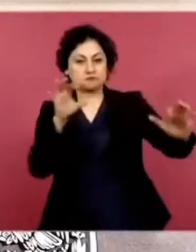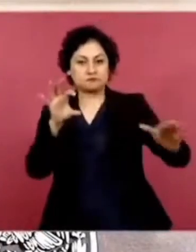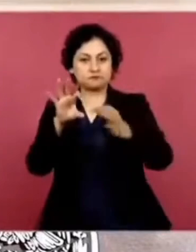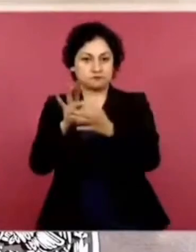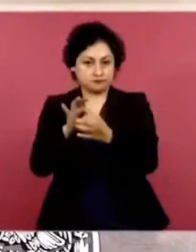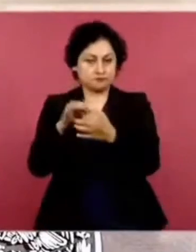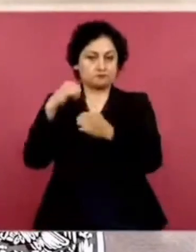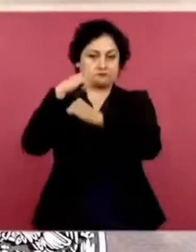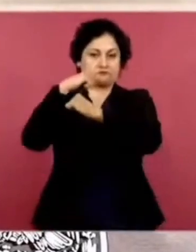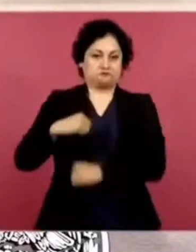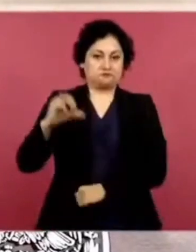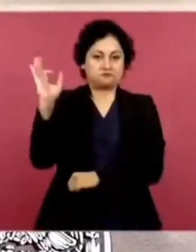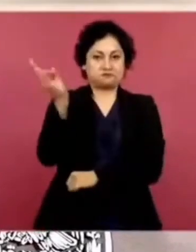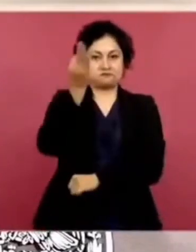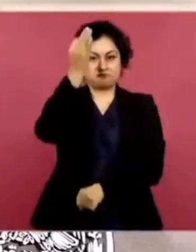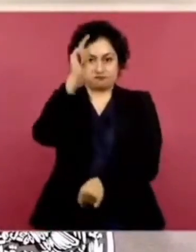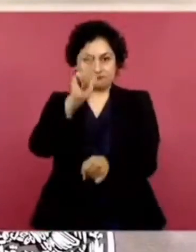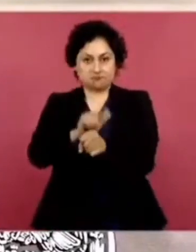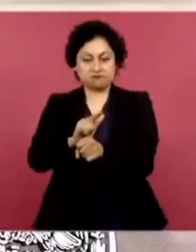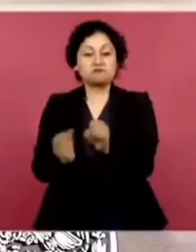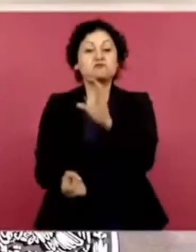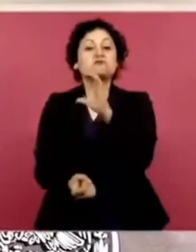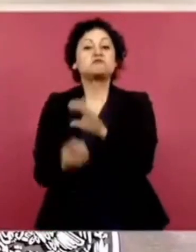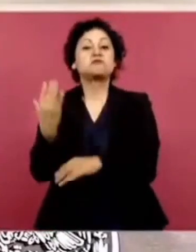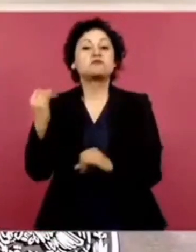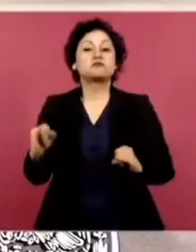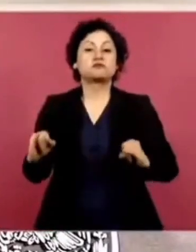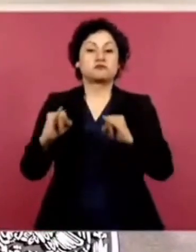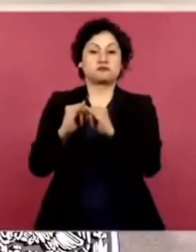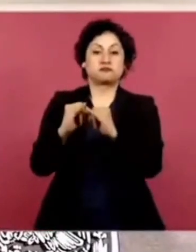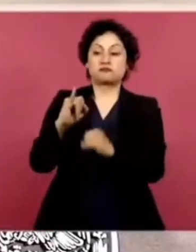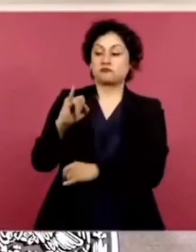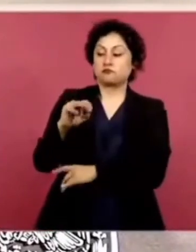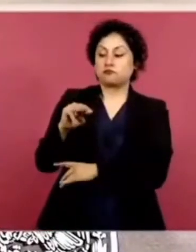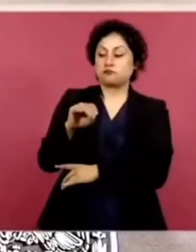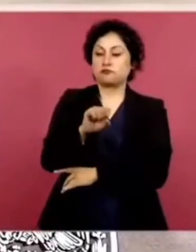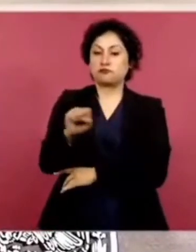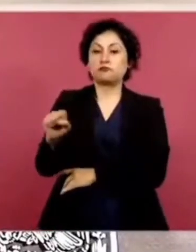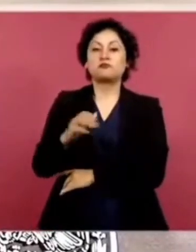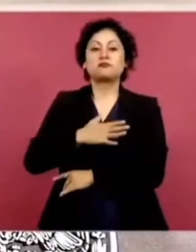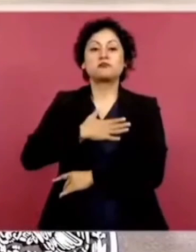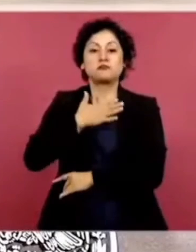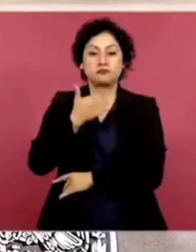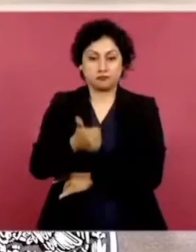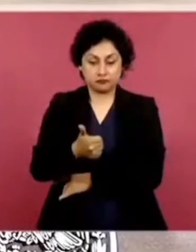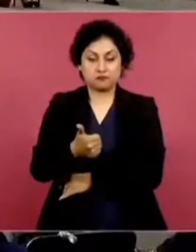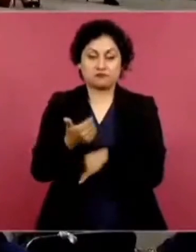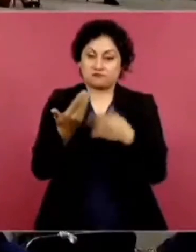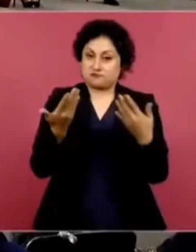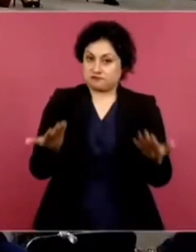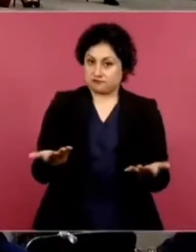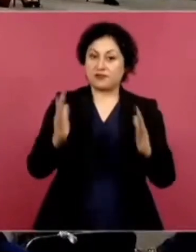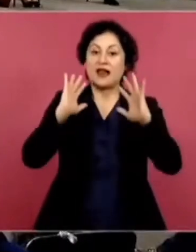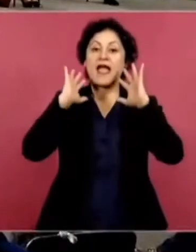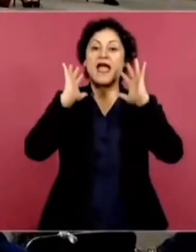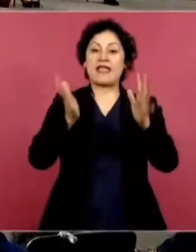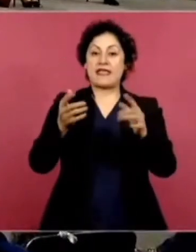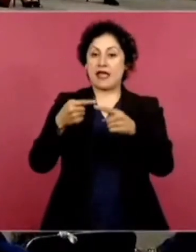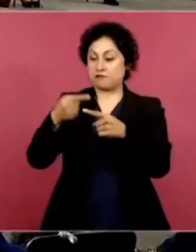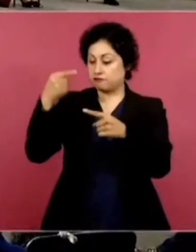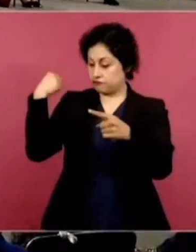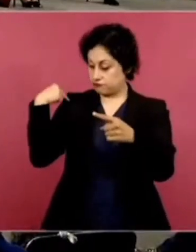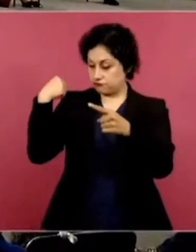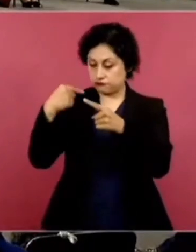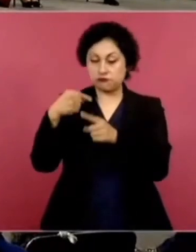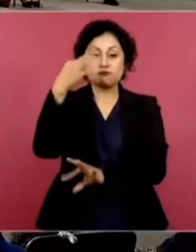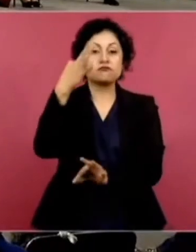estuviera en esta nueva institución, el IMSS Bienestar. Hoy podemos anunciar que ese proceso en su primera etapa ha concluido,